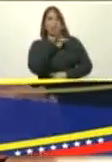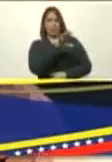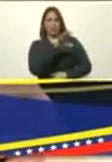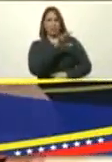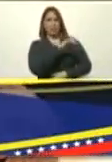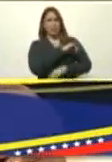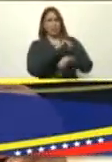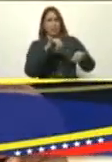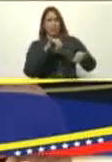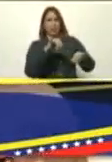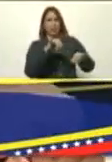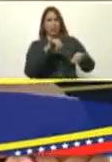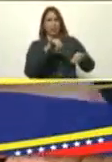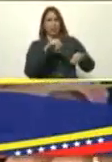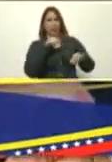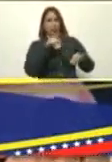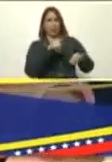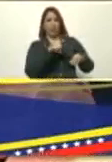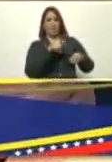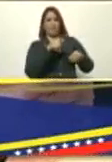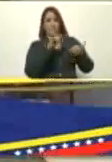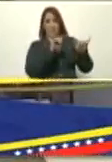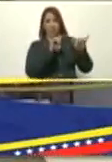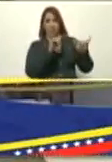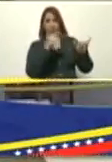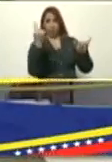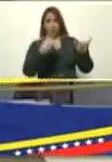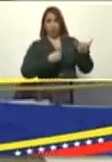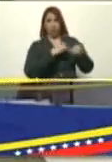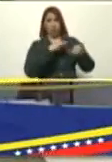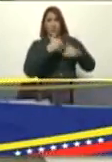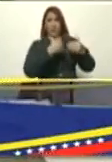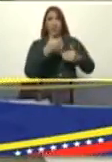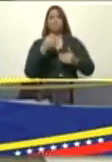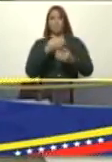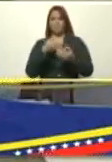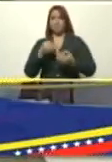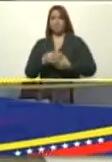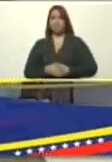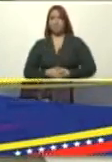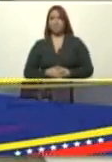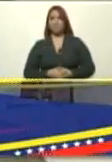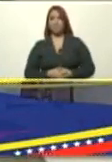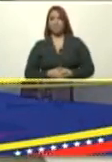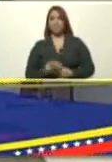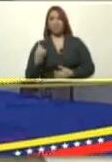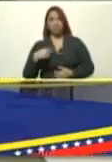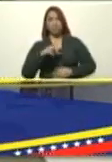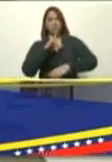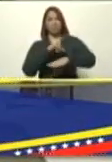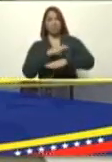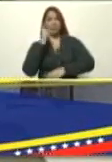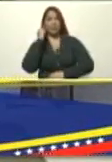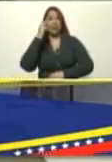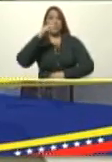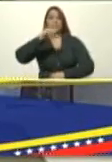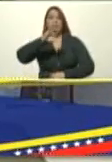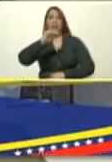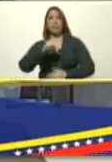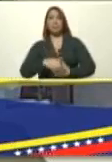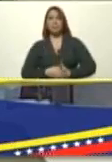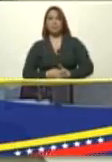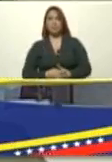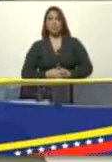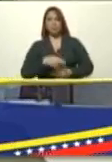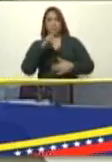ya usted dio la indicación de avanzar. Correcto, muy importante. Aquí tenemos a la doctora María Esperanza y el